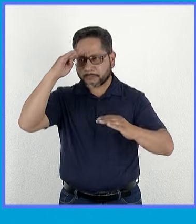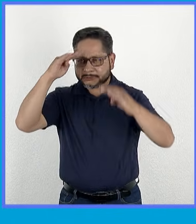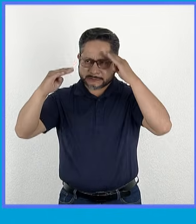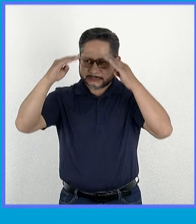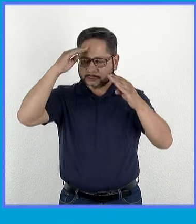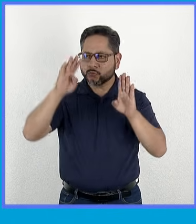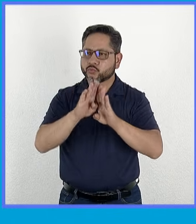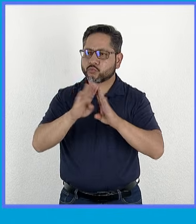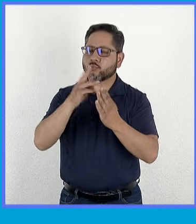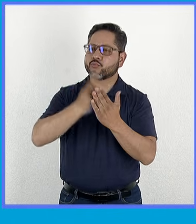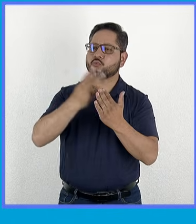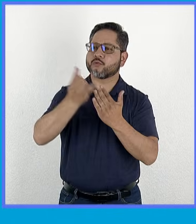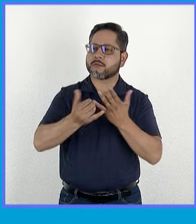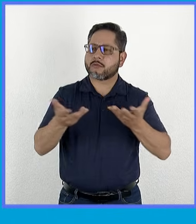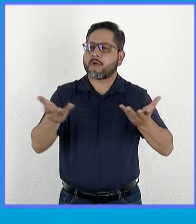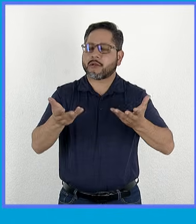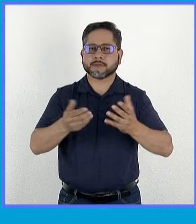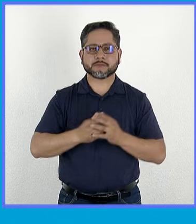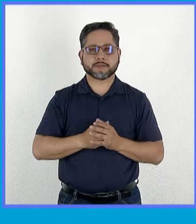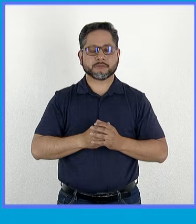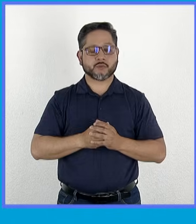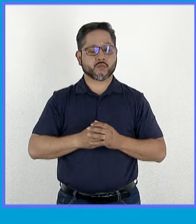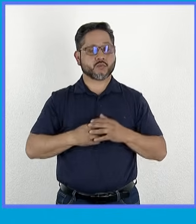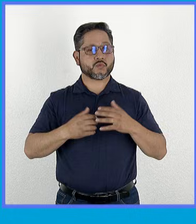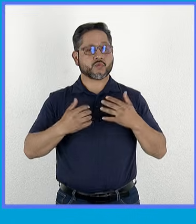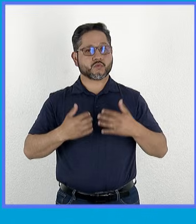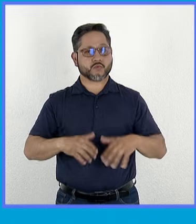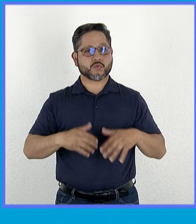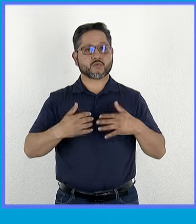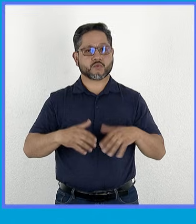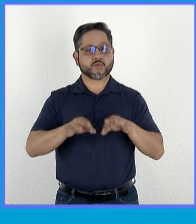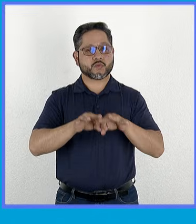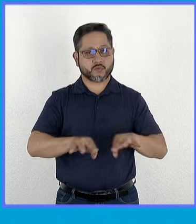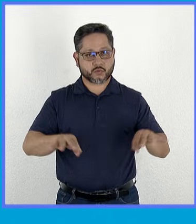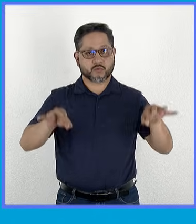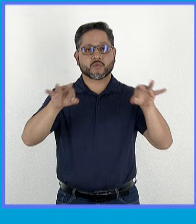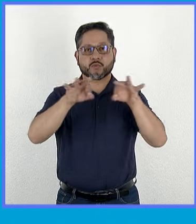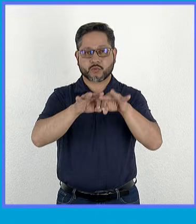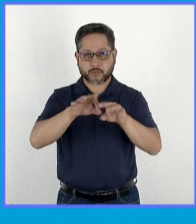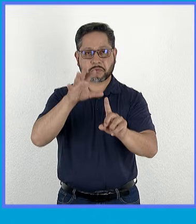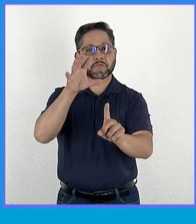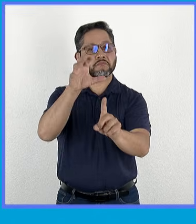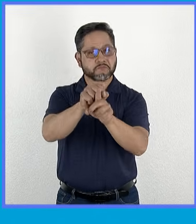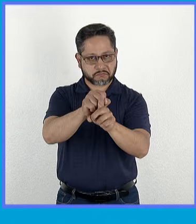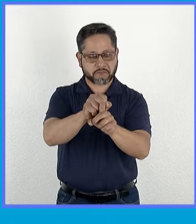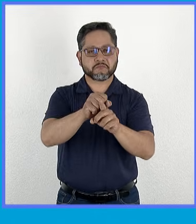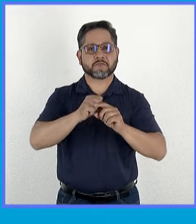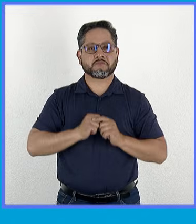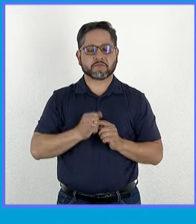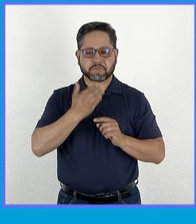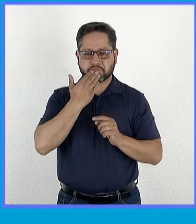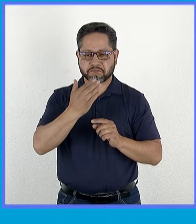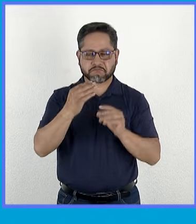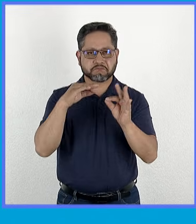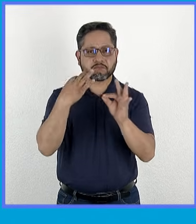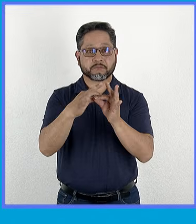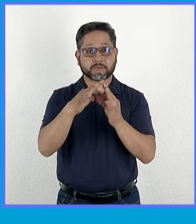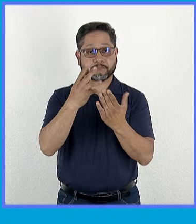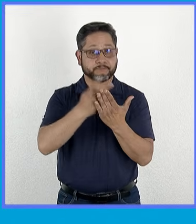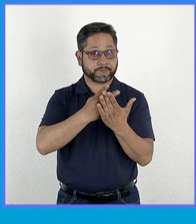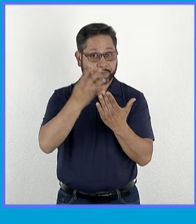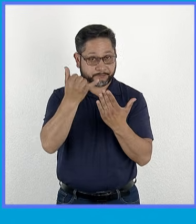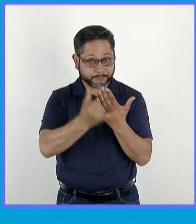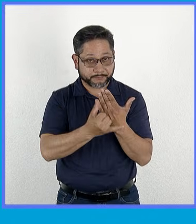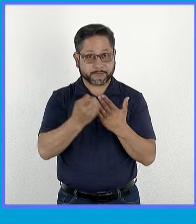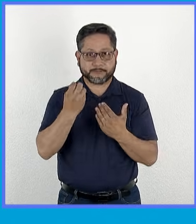en grande para estos proyectos, pues, forma una parte fundamental de que esto se logre a buen puerto, ¿no? Es un proyecto, también